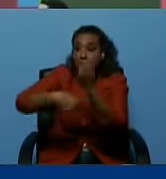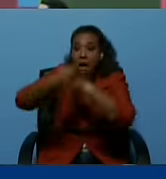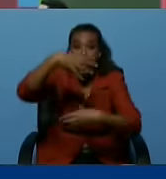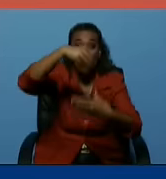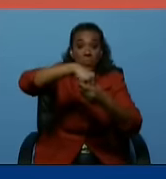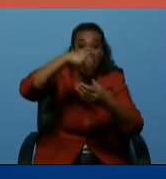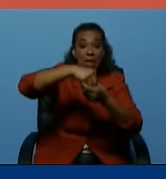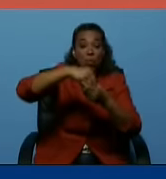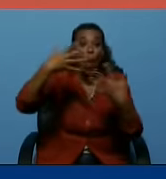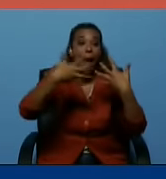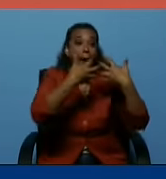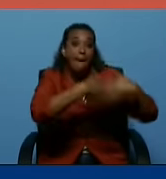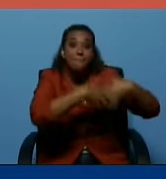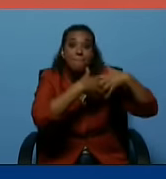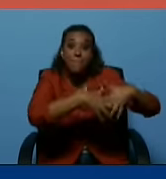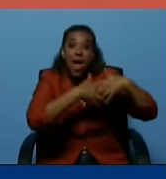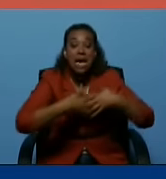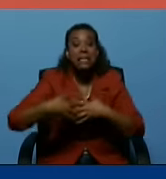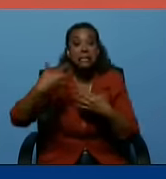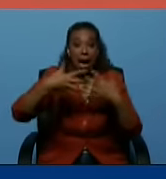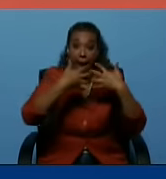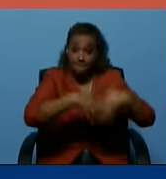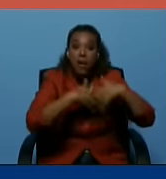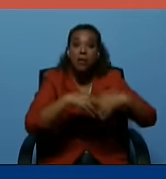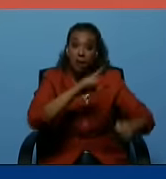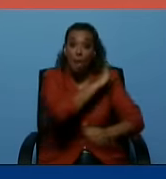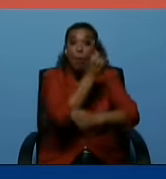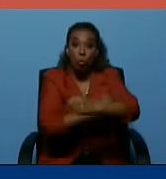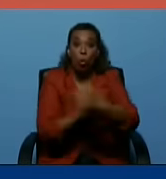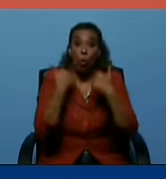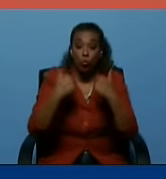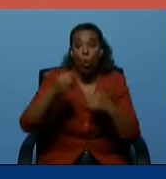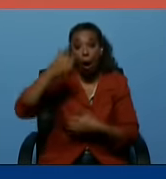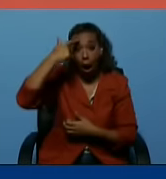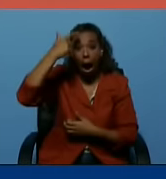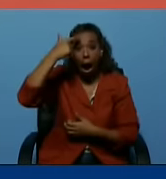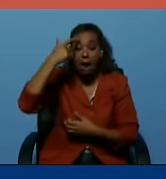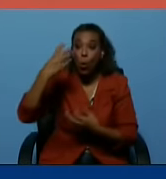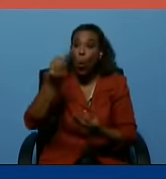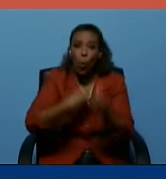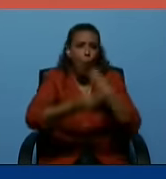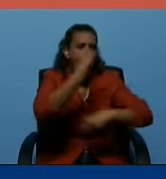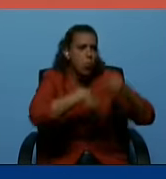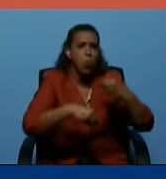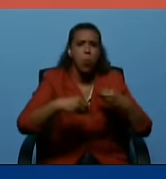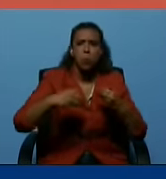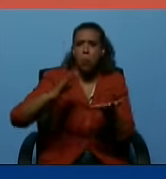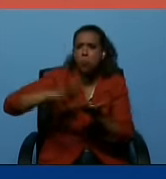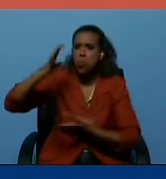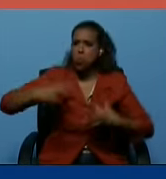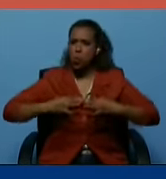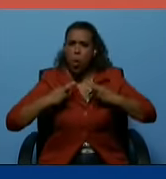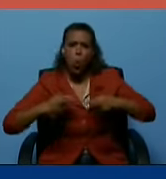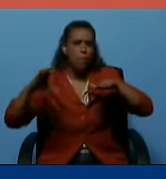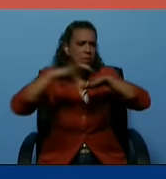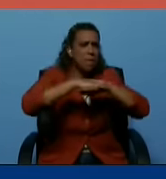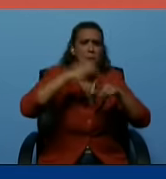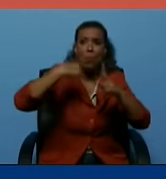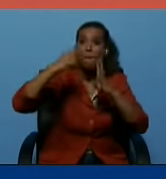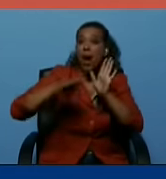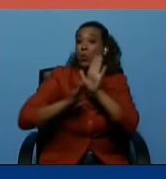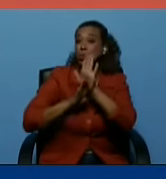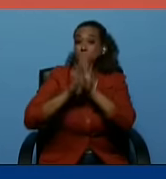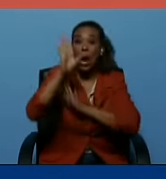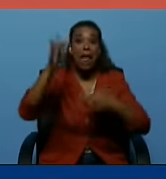interno. Venezuela tiene un mercado poderoso interno, con capacidad de consumo, subiendo el consumo interno, subiendo